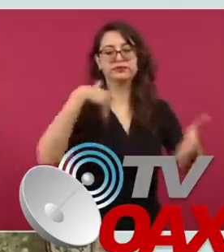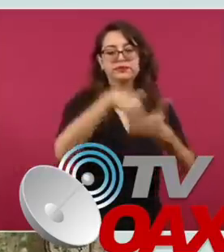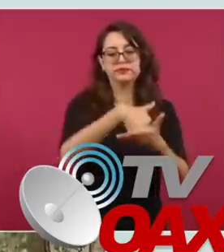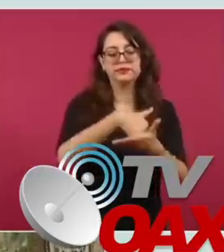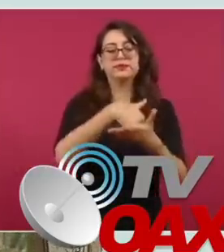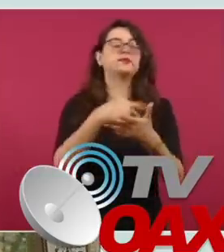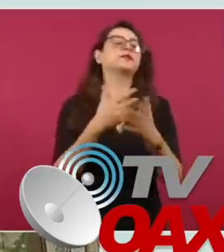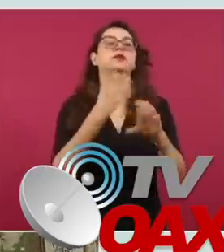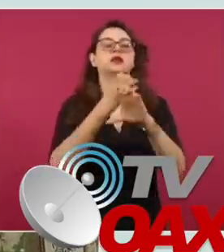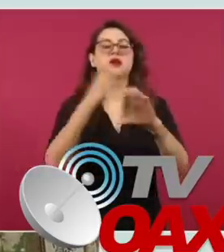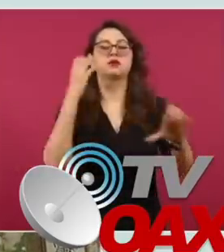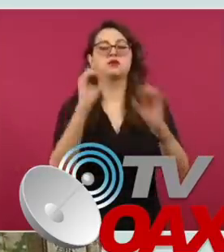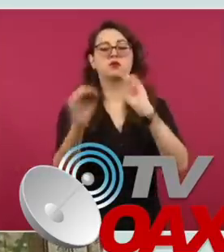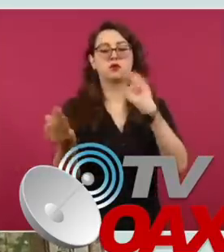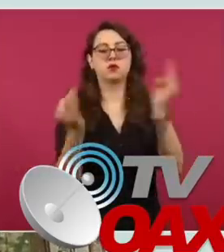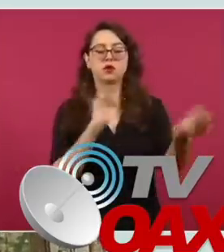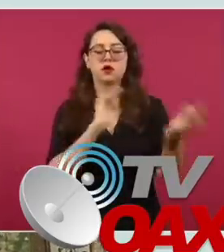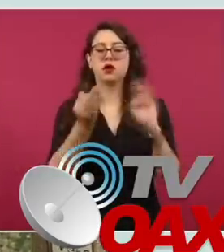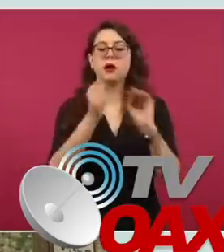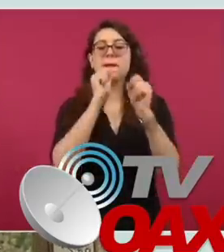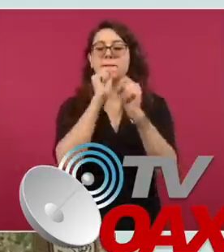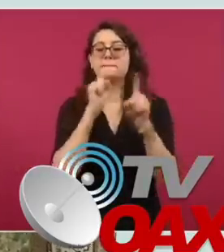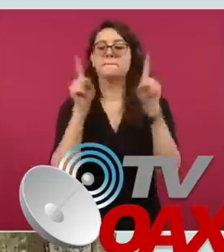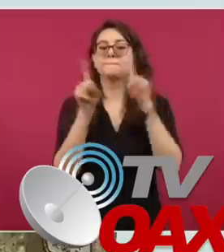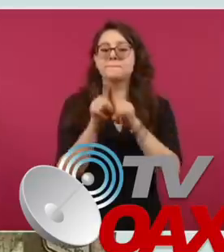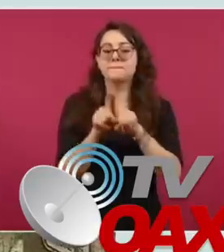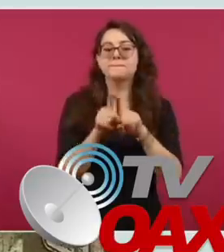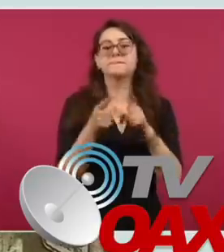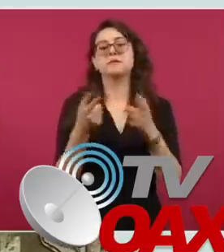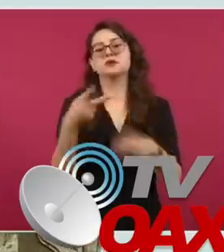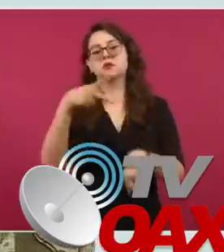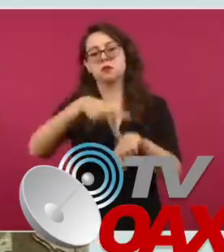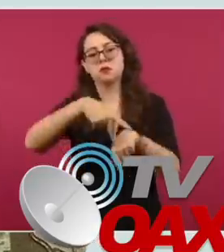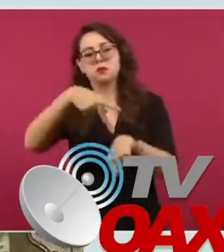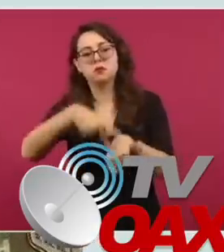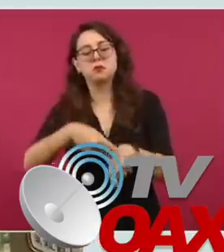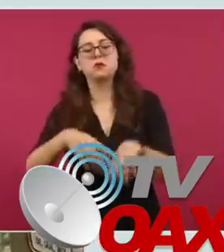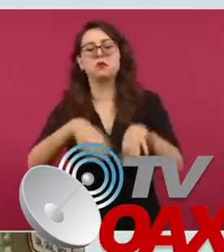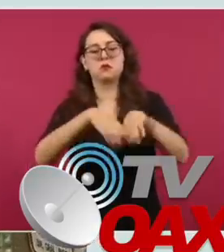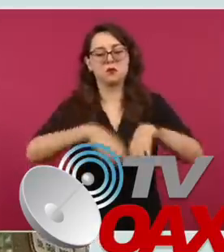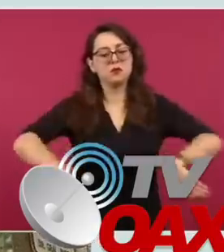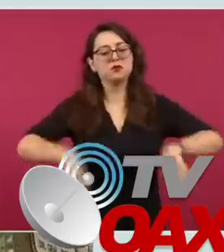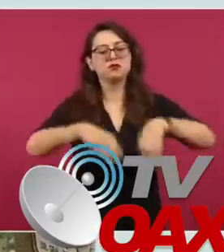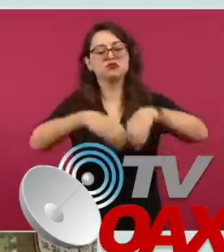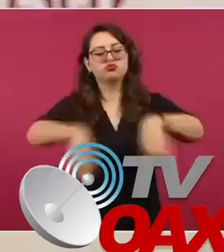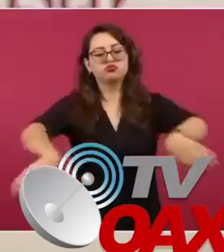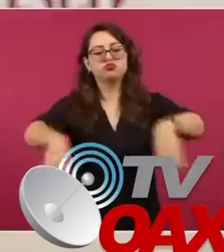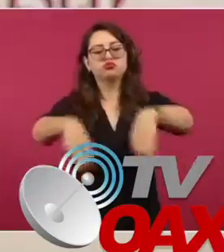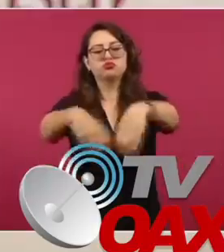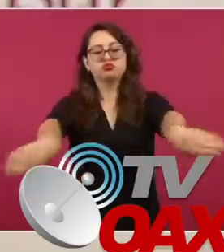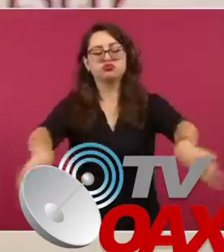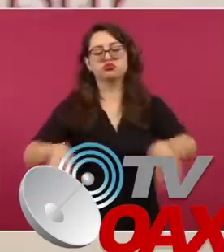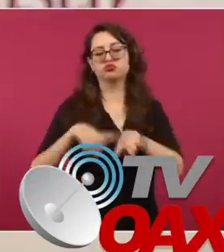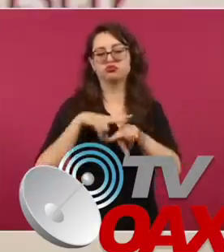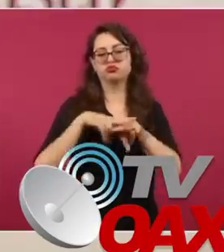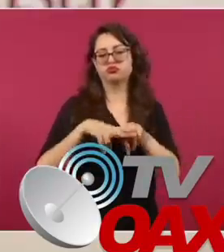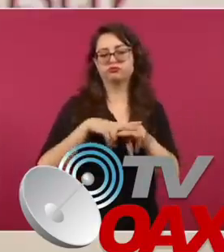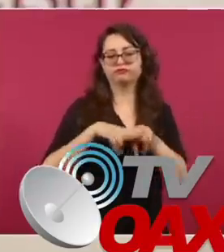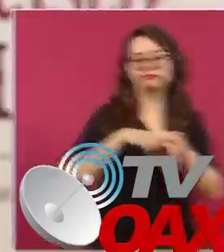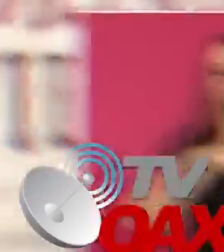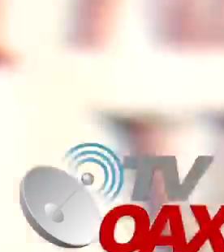y también haciendo el acopio de los materiales estratégicos como el balasto, los durmientes, los rieles y los cables de